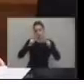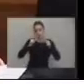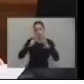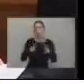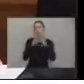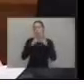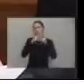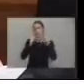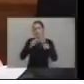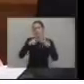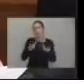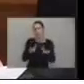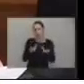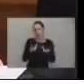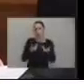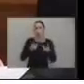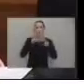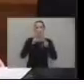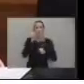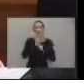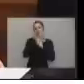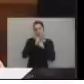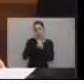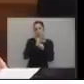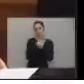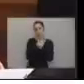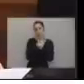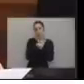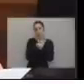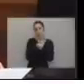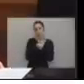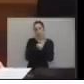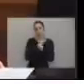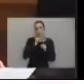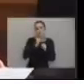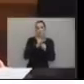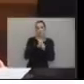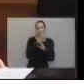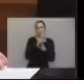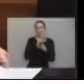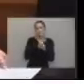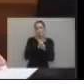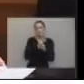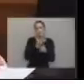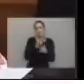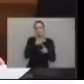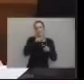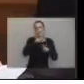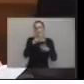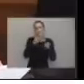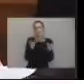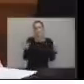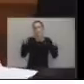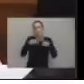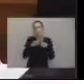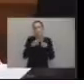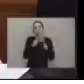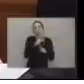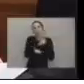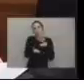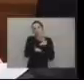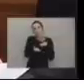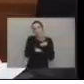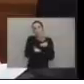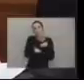asturiana, es el mercado de trabajo, con una cantidad de desempleados a los que no nos resignamos y que es inaceptable. Pues bien,